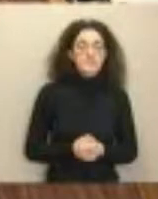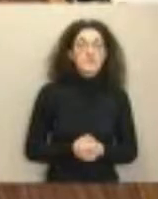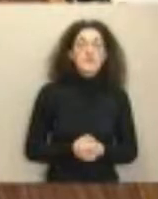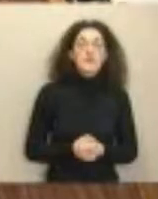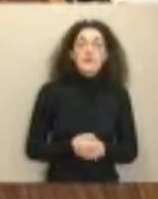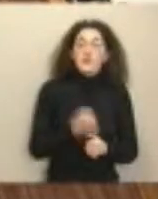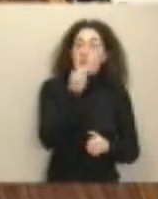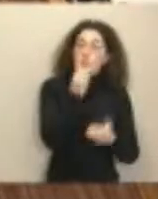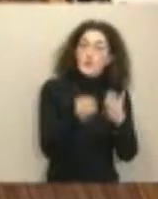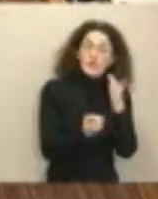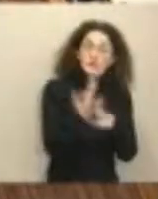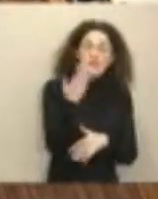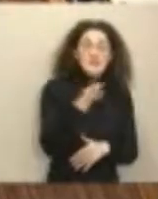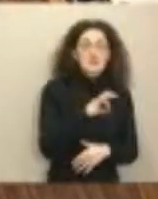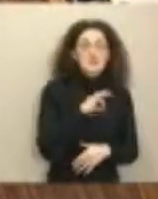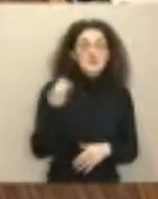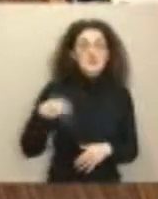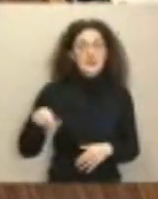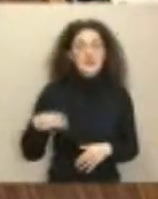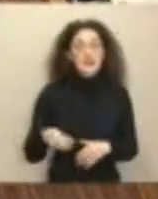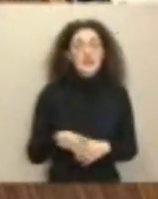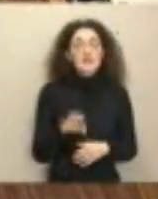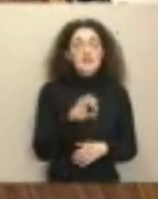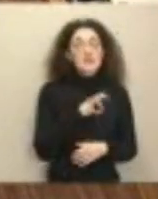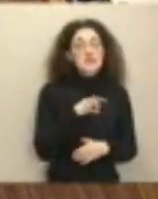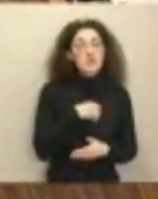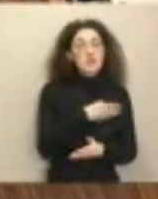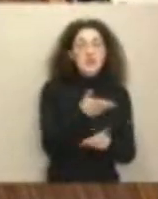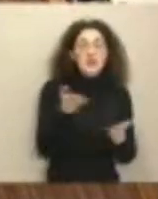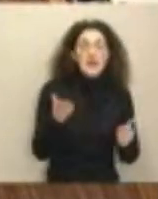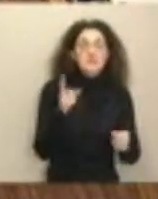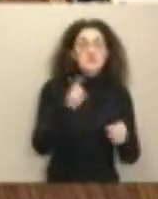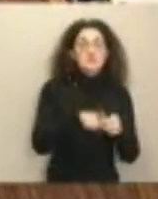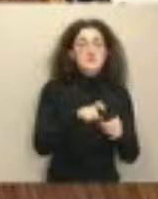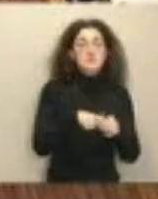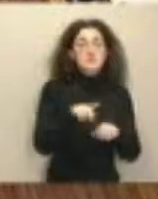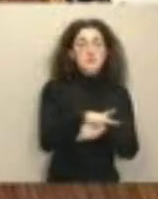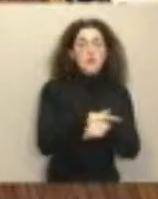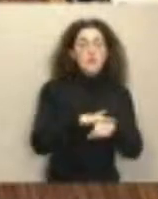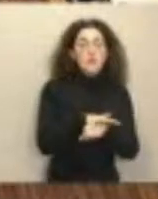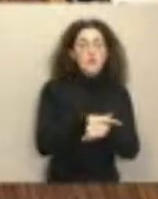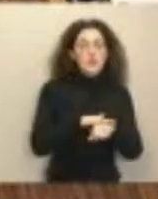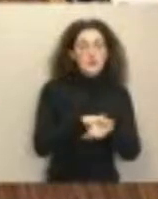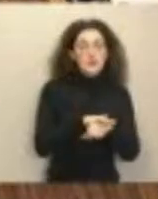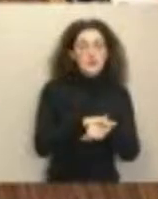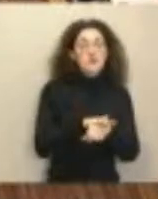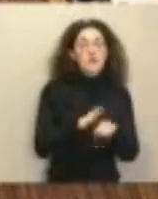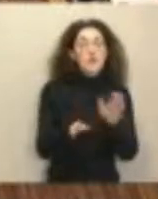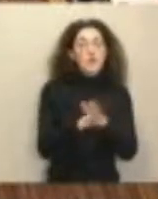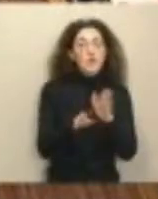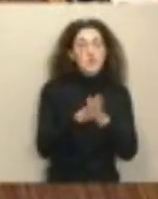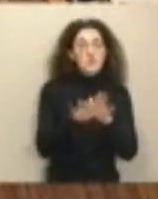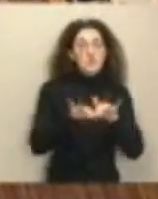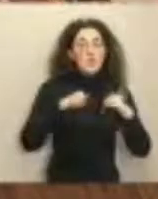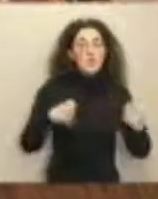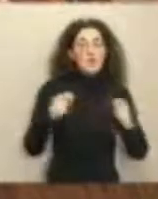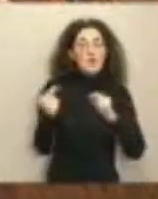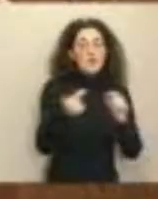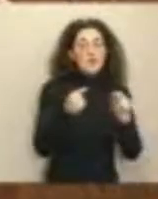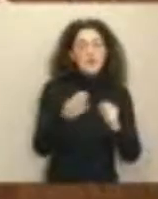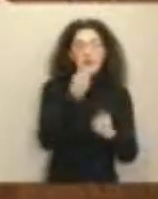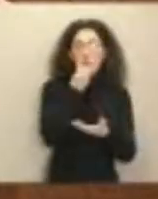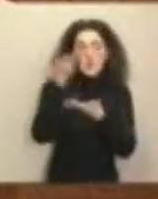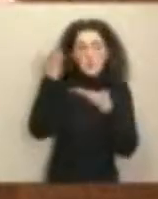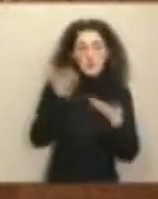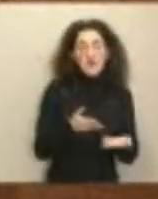Muy buenos días, señor presidente, señorías, miembros del Gobierno que siguen permaneciendo en el debate. Bienvenida